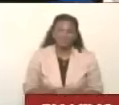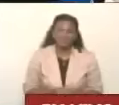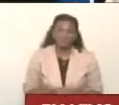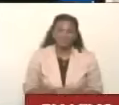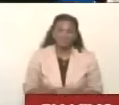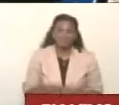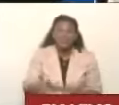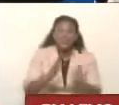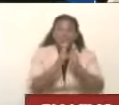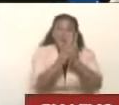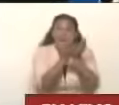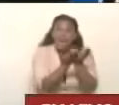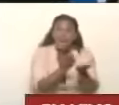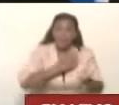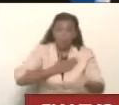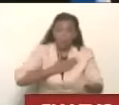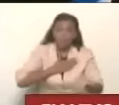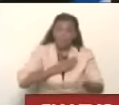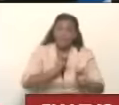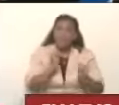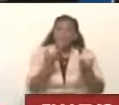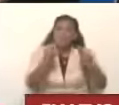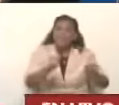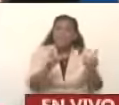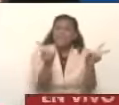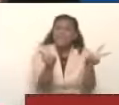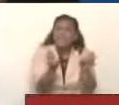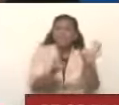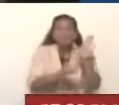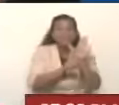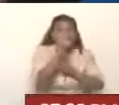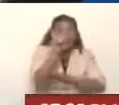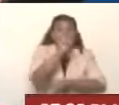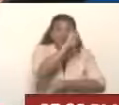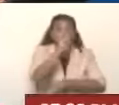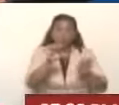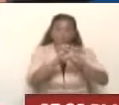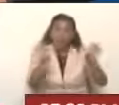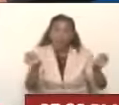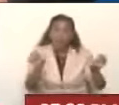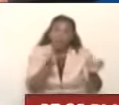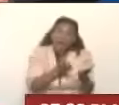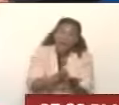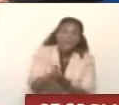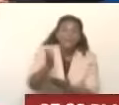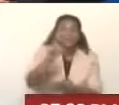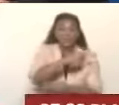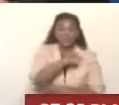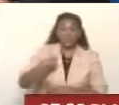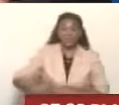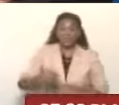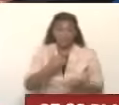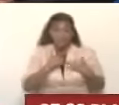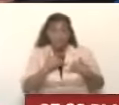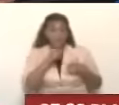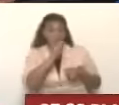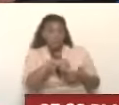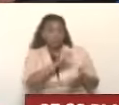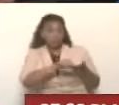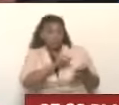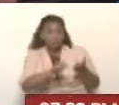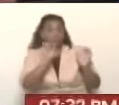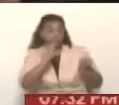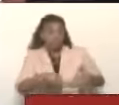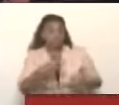Este libro es mío, se trata del desarrollo de zona económica y el camino de China. ¿Escrito por ti?